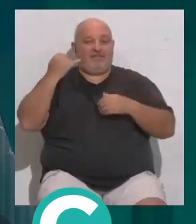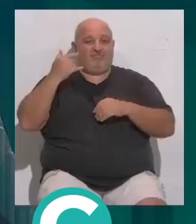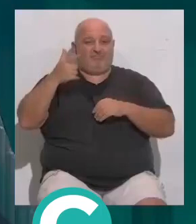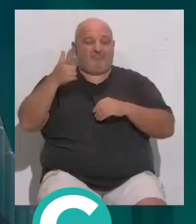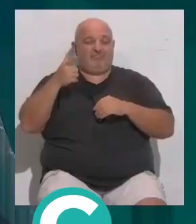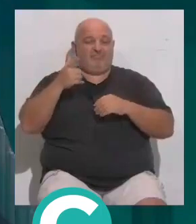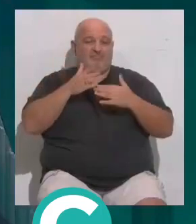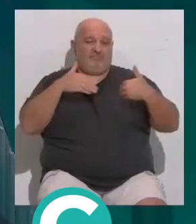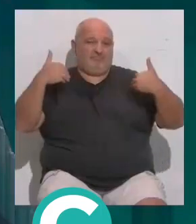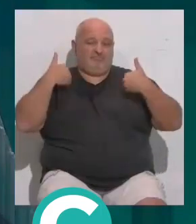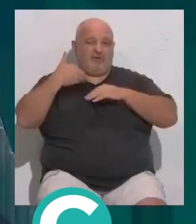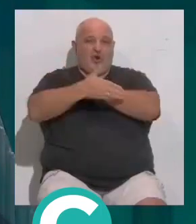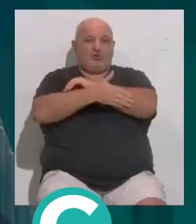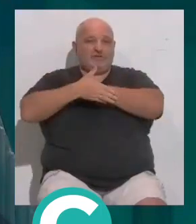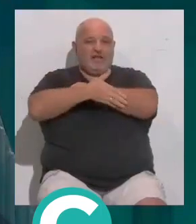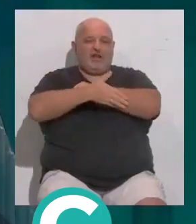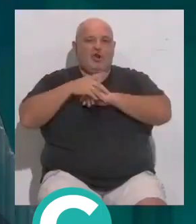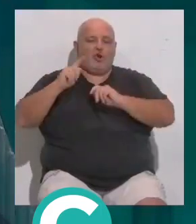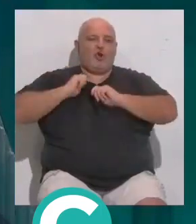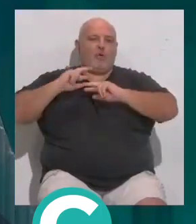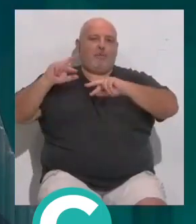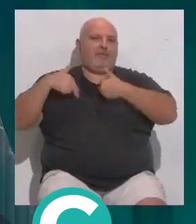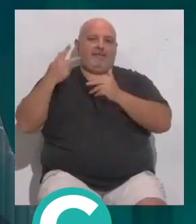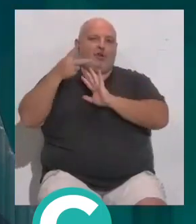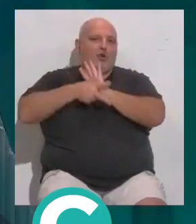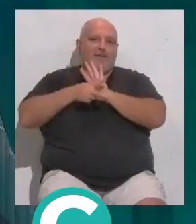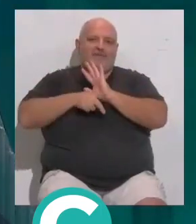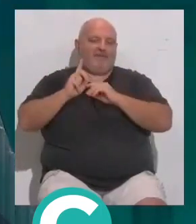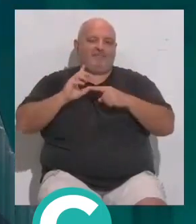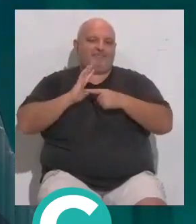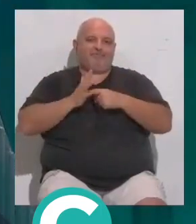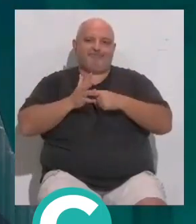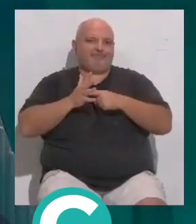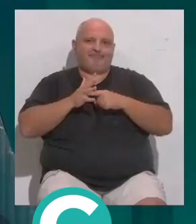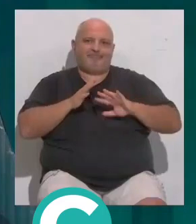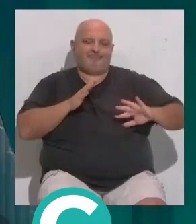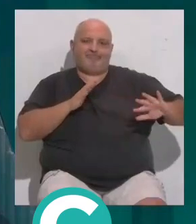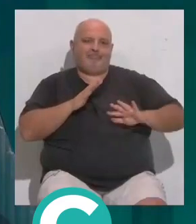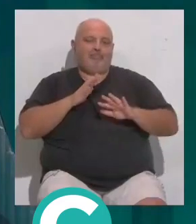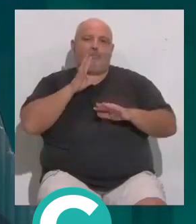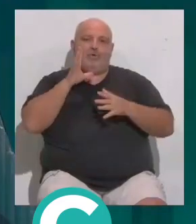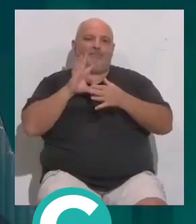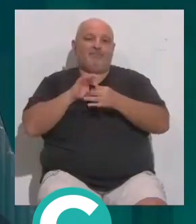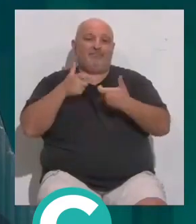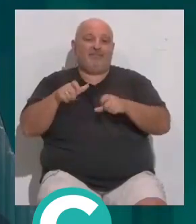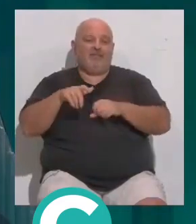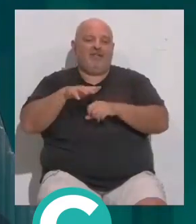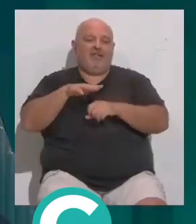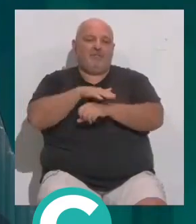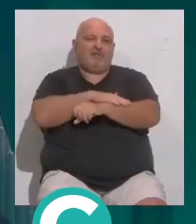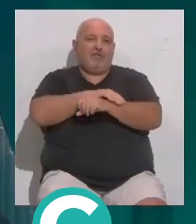asegura que es la normativa la que no permite la instalación de aerogeneradores en una zona considerada por Defensa